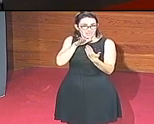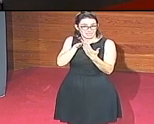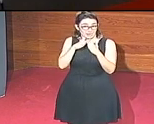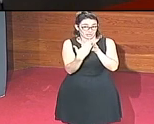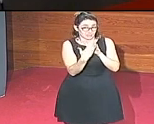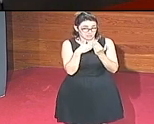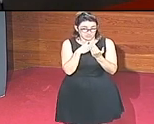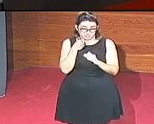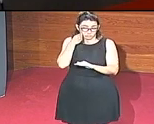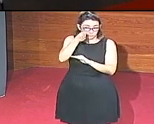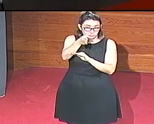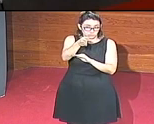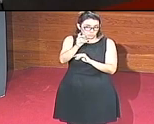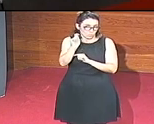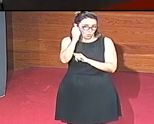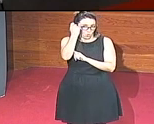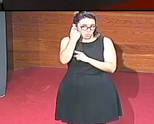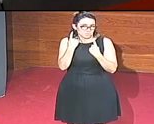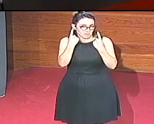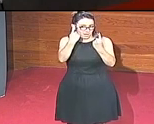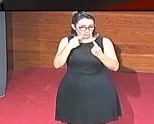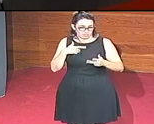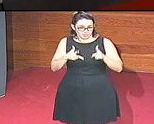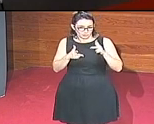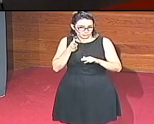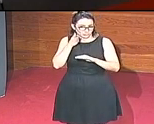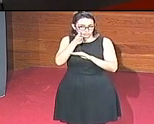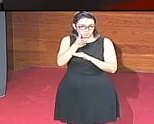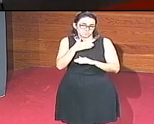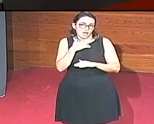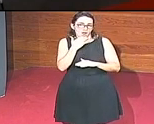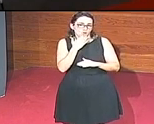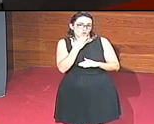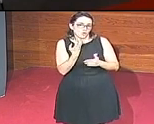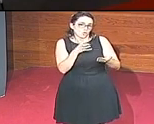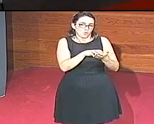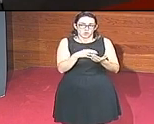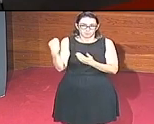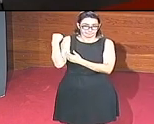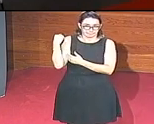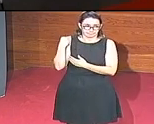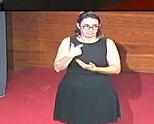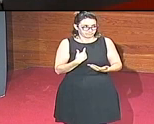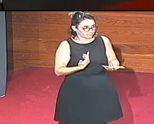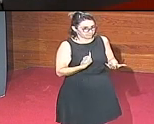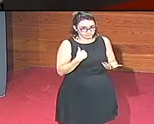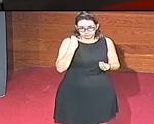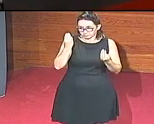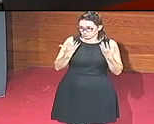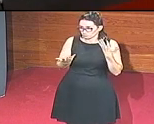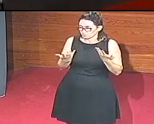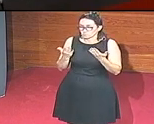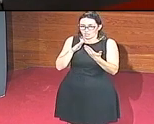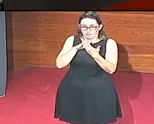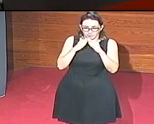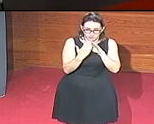la primera vez que llegamos al everest haz algo pues al final lo que hace es bueno pues pues voy a contar el everest